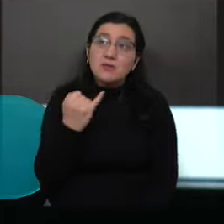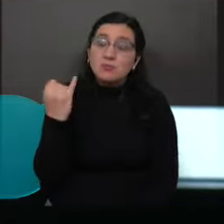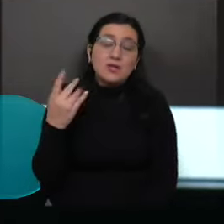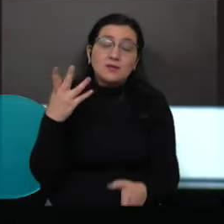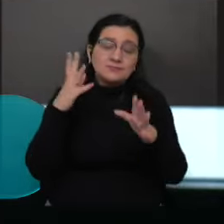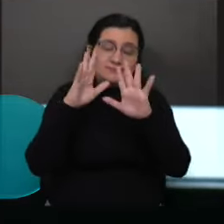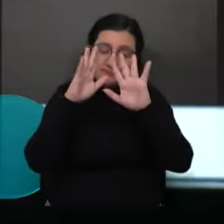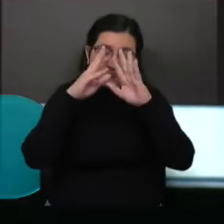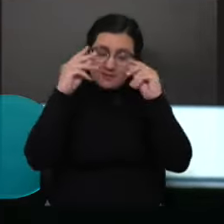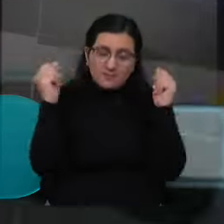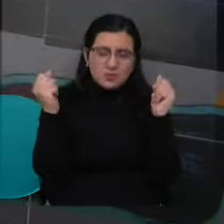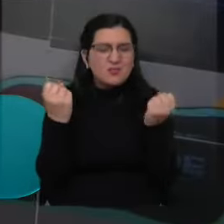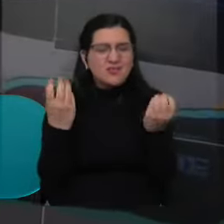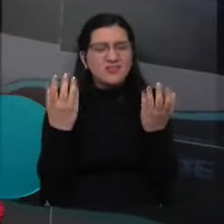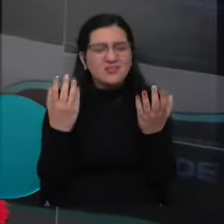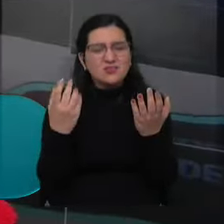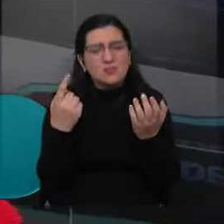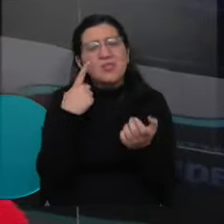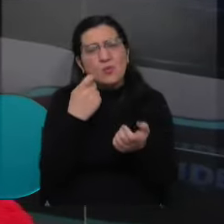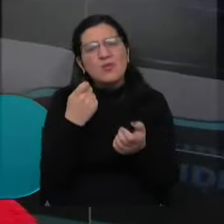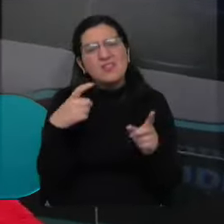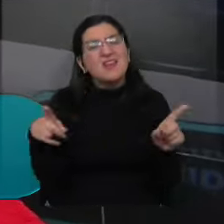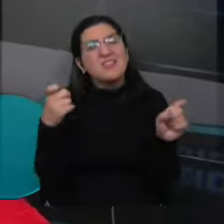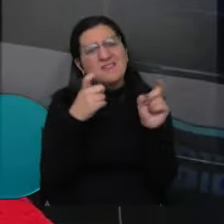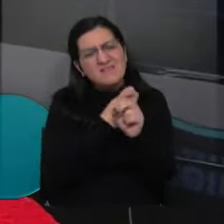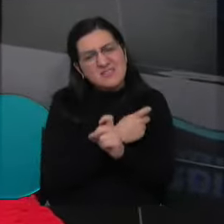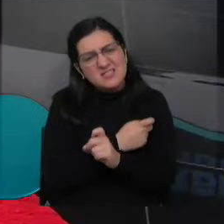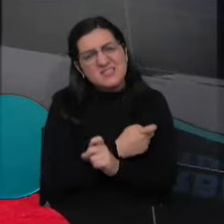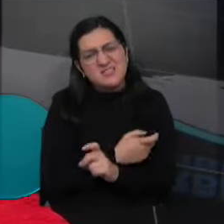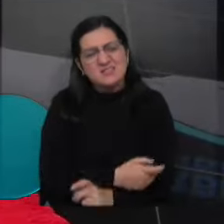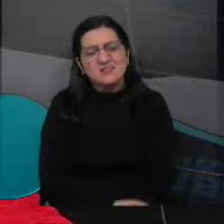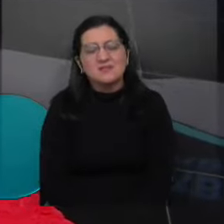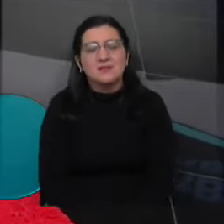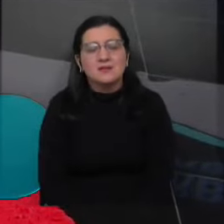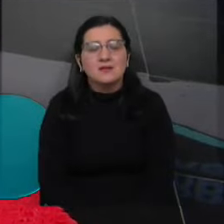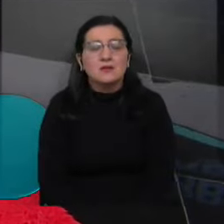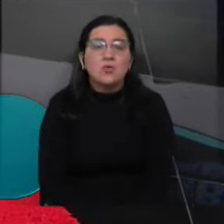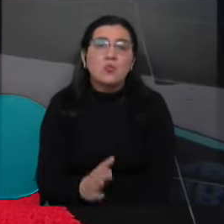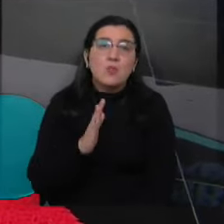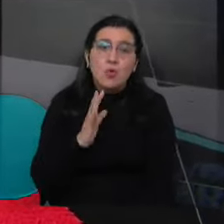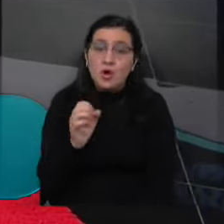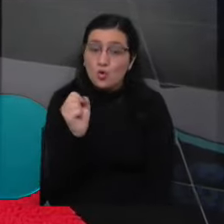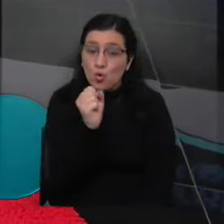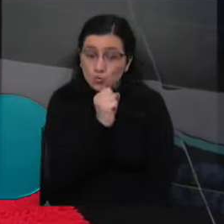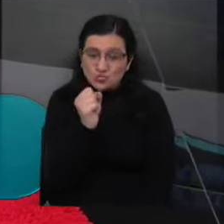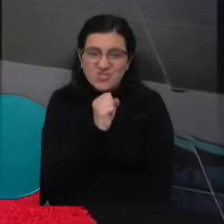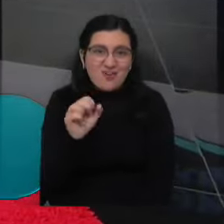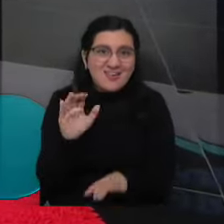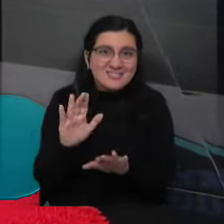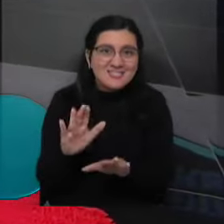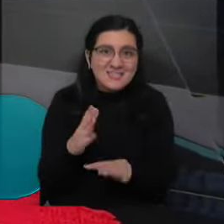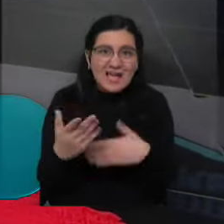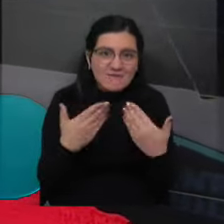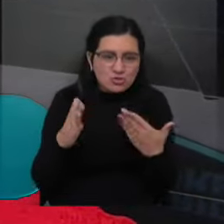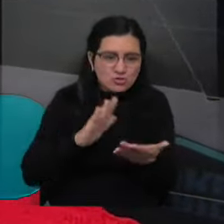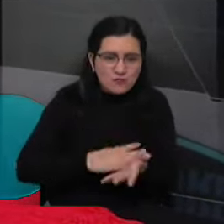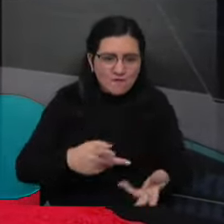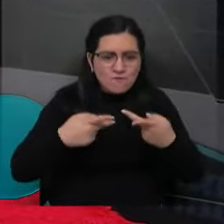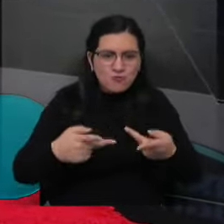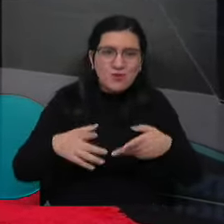aparte también era muy difícil No acá en pensarlo como una mujer conduciendo así hablando de fútbol